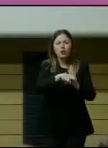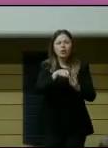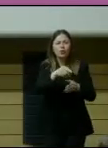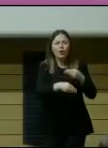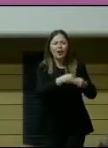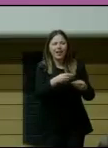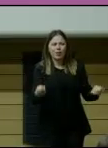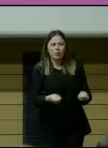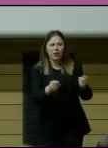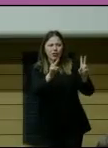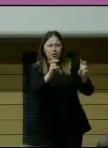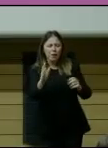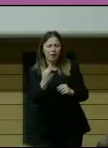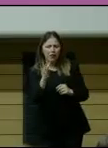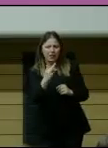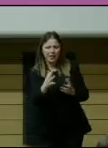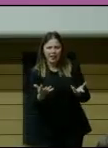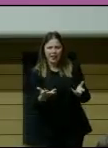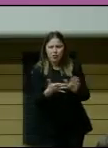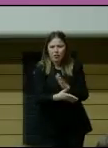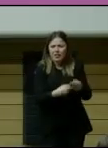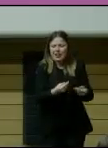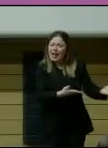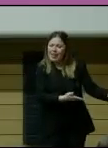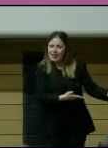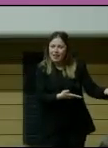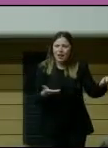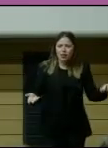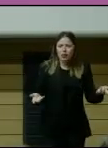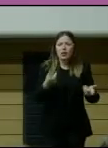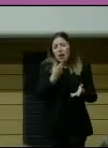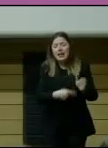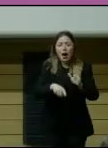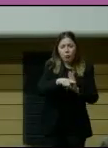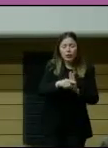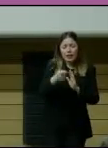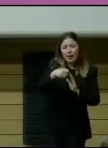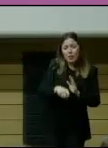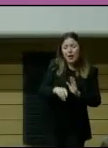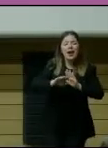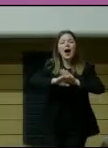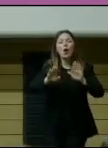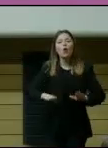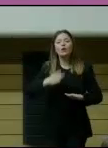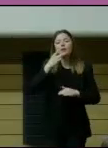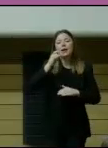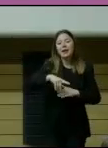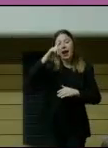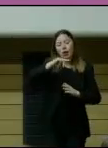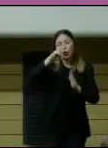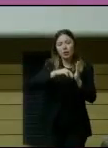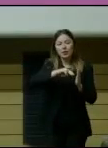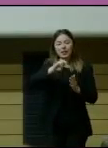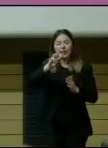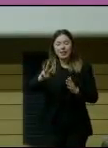periódico deportivo publicando fentanilo? Clickbait, basta. Por eso allí se apuntaron también, y la última fue, que ya es 2023,